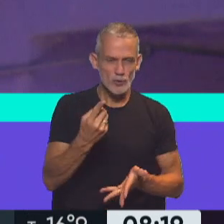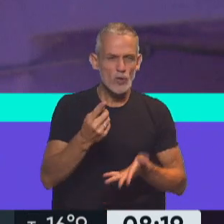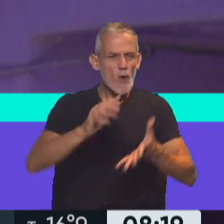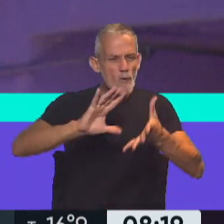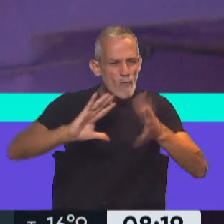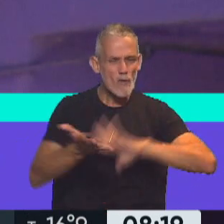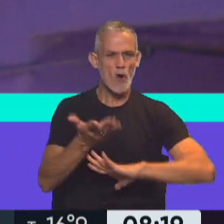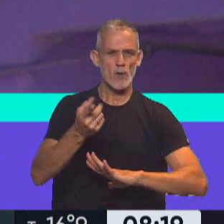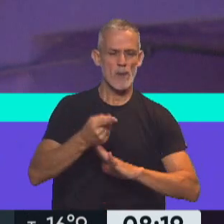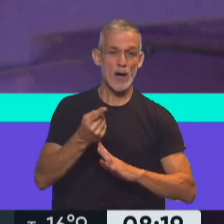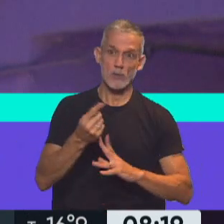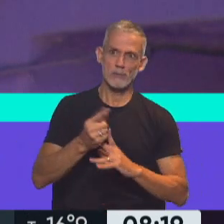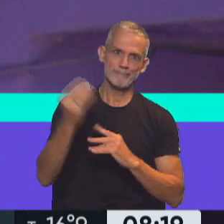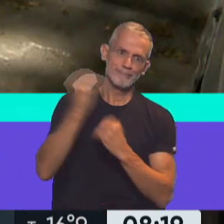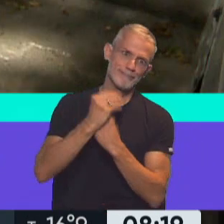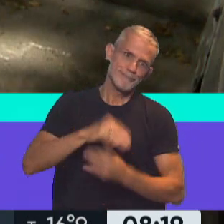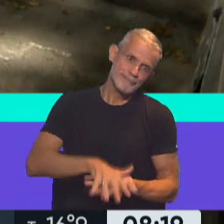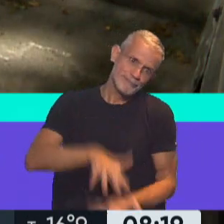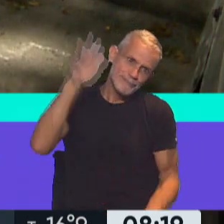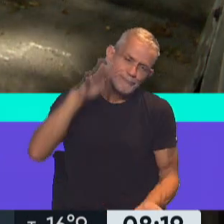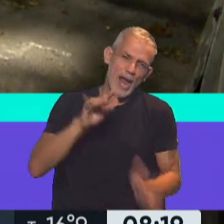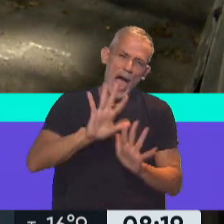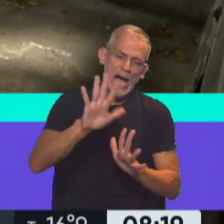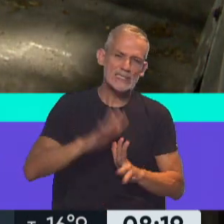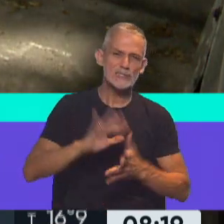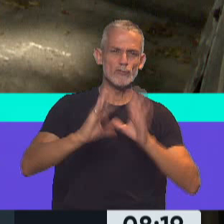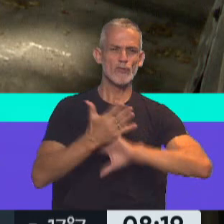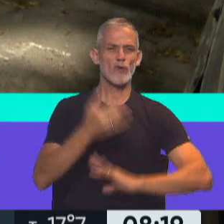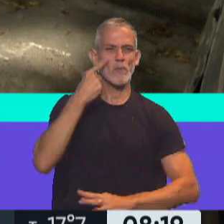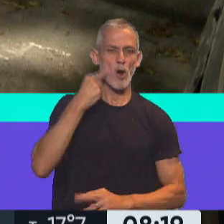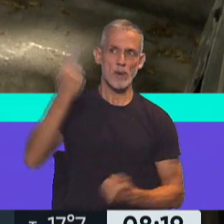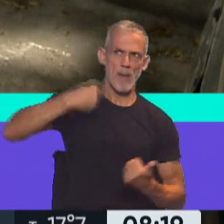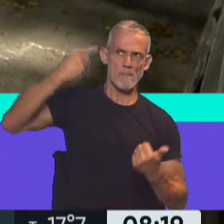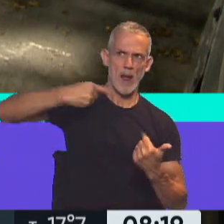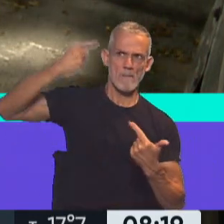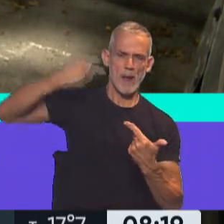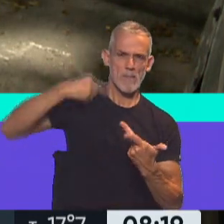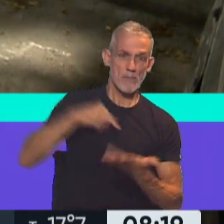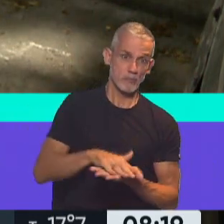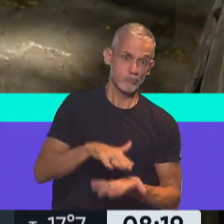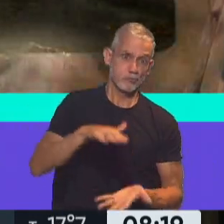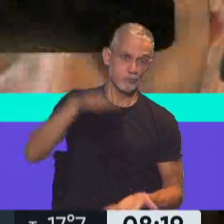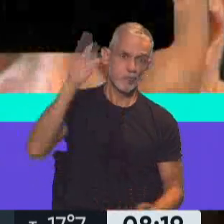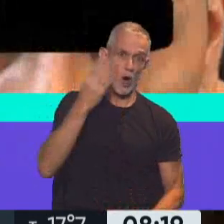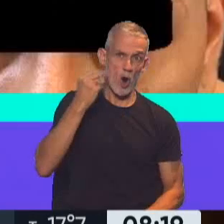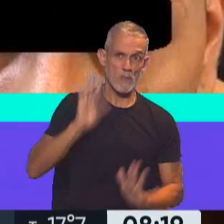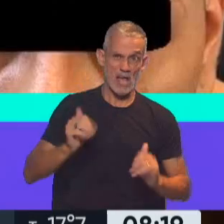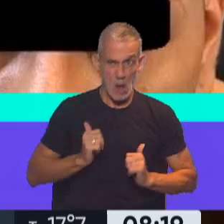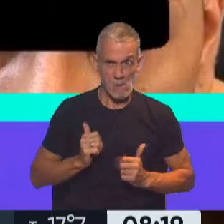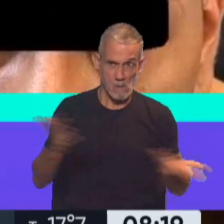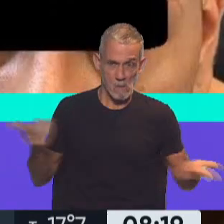si se quiere, las crianzas en donde se vinculan ciertos tipos de mandatos vinculados a la masculinidad y formas de